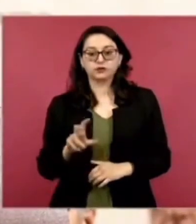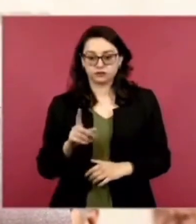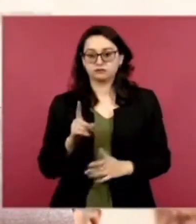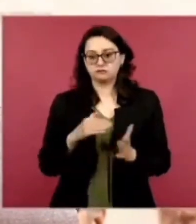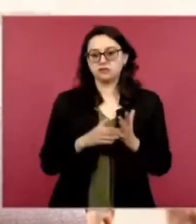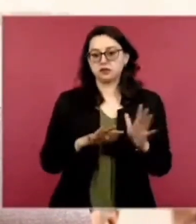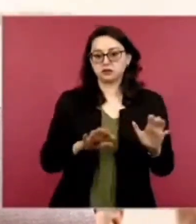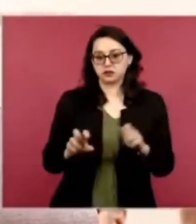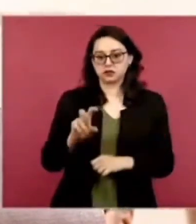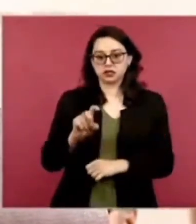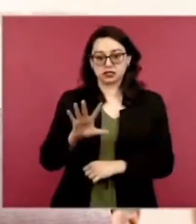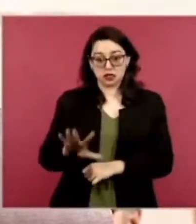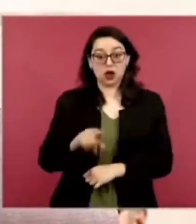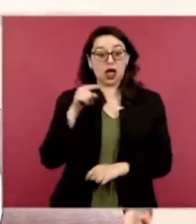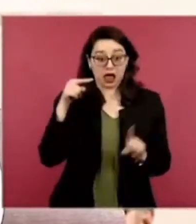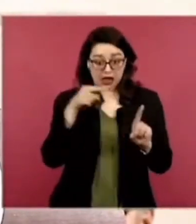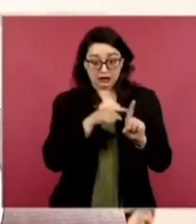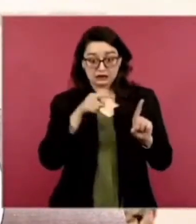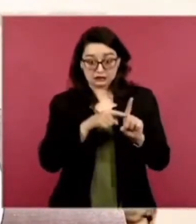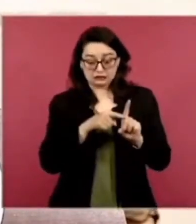35. Era presidente.